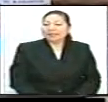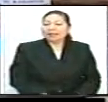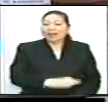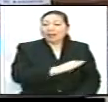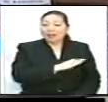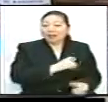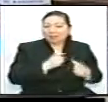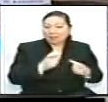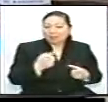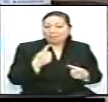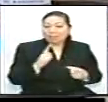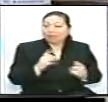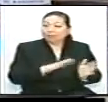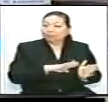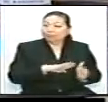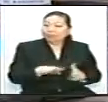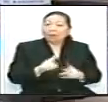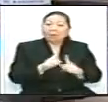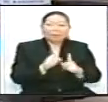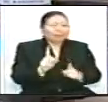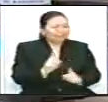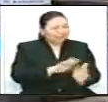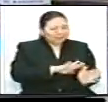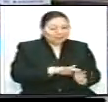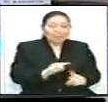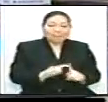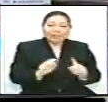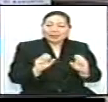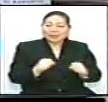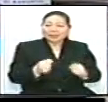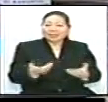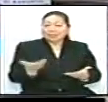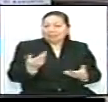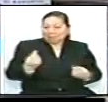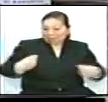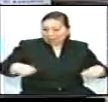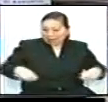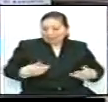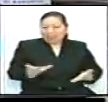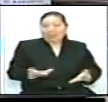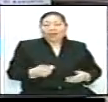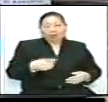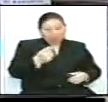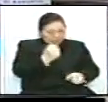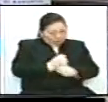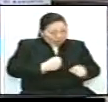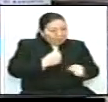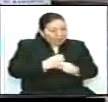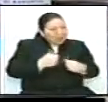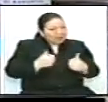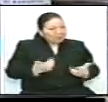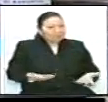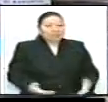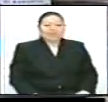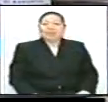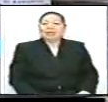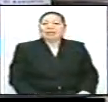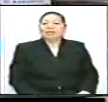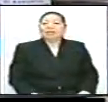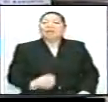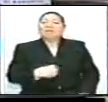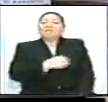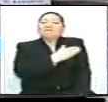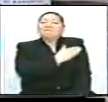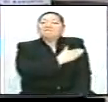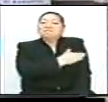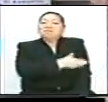Fiscalización en los ministerios para eliminar las consultorías, no eliminarlas, pero que el que se gane su plata, que sea con el sudor de su frente y que no sea solamente por